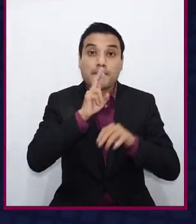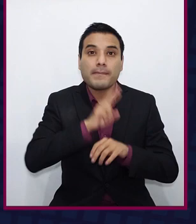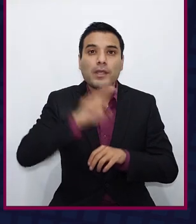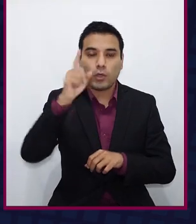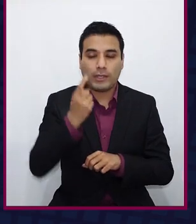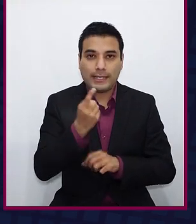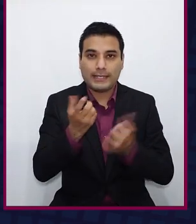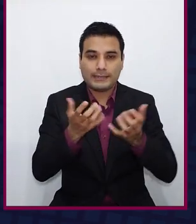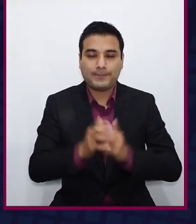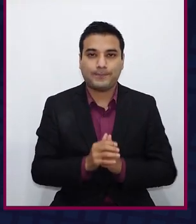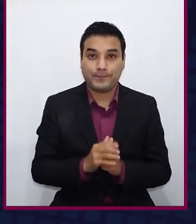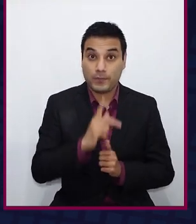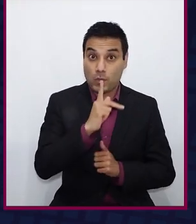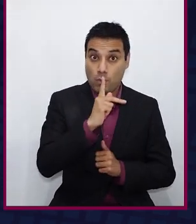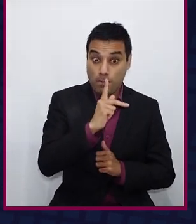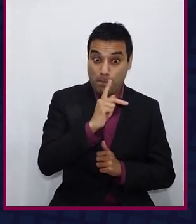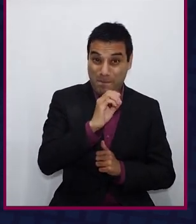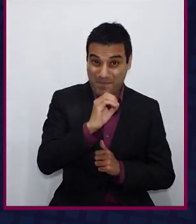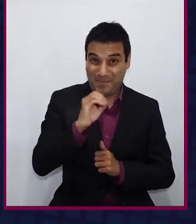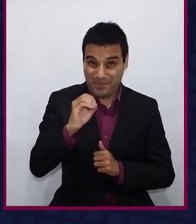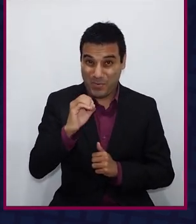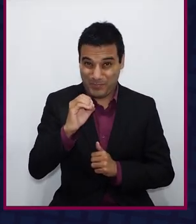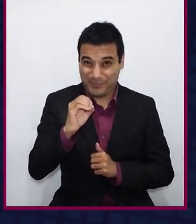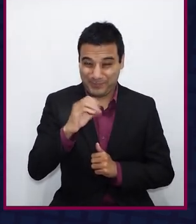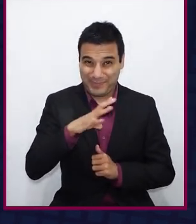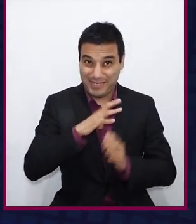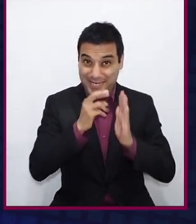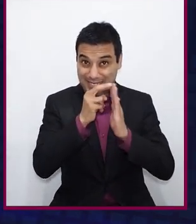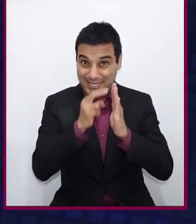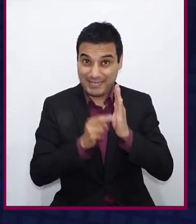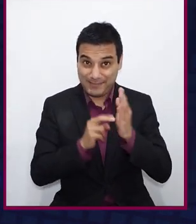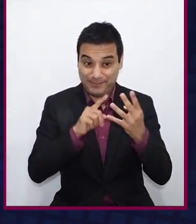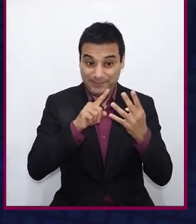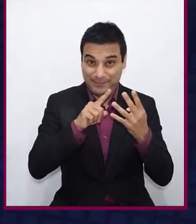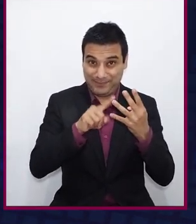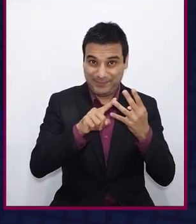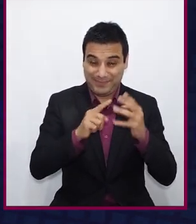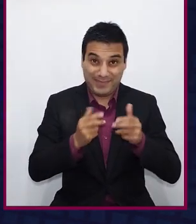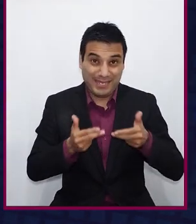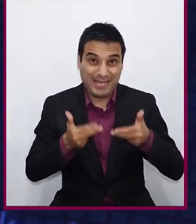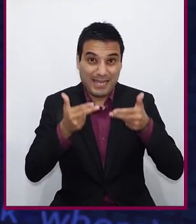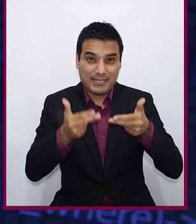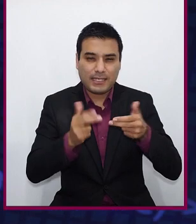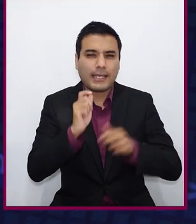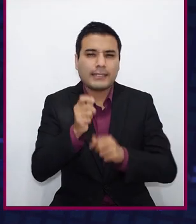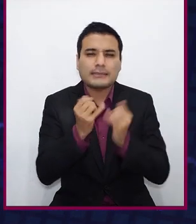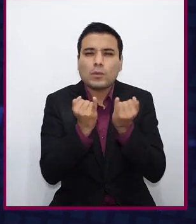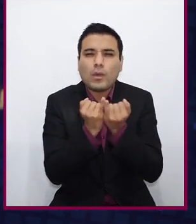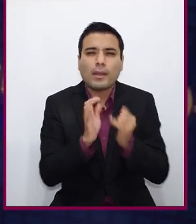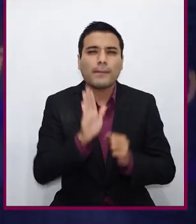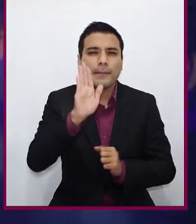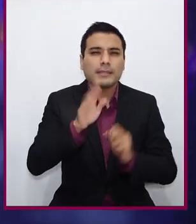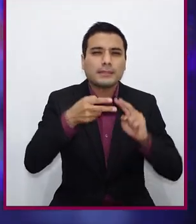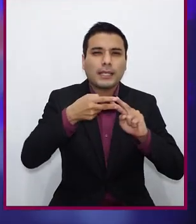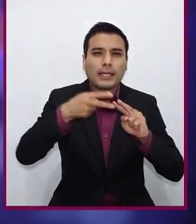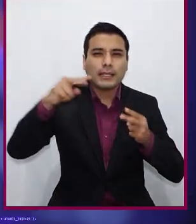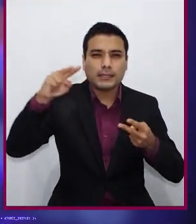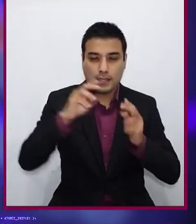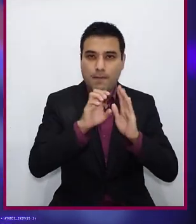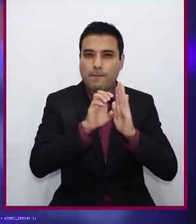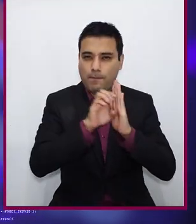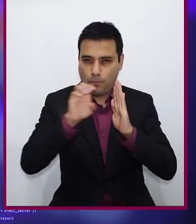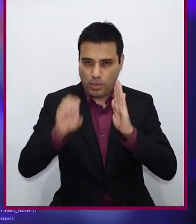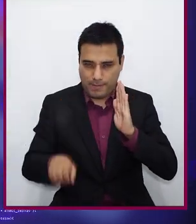esta propiedad permite crear objetos a partir de otros ya existentes y obtener características o sea